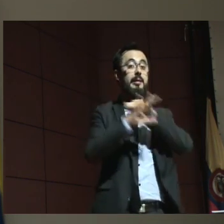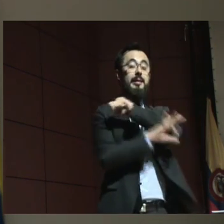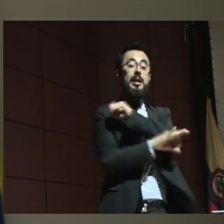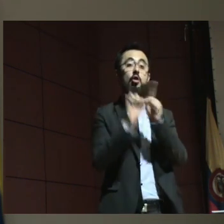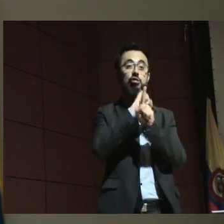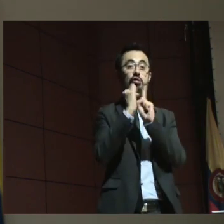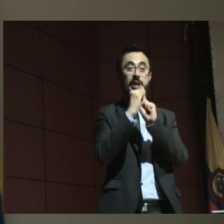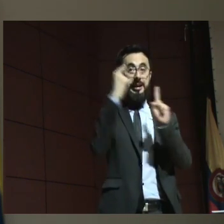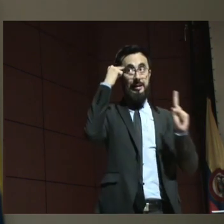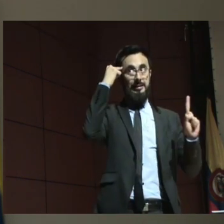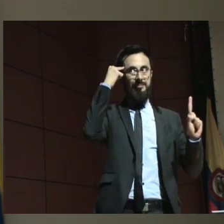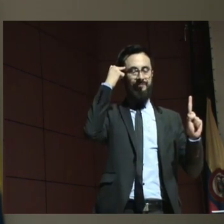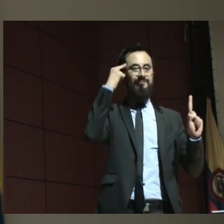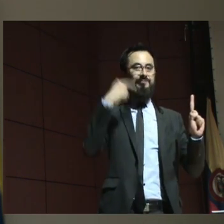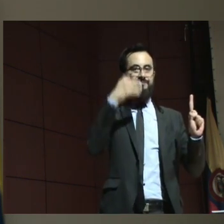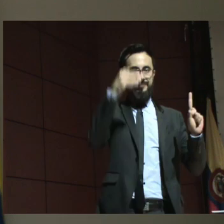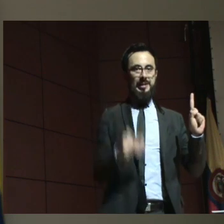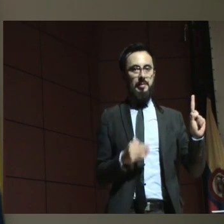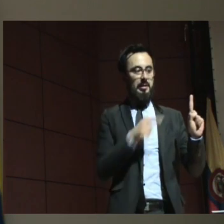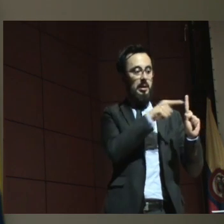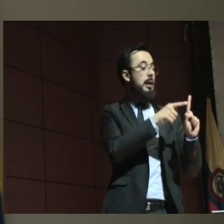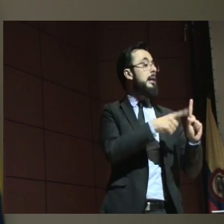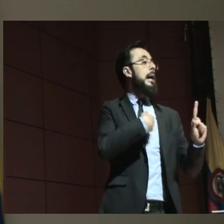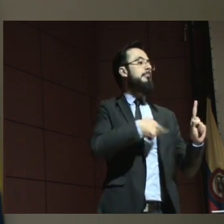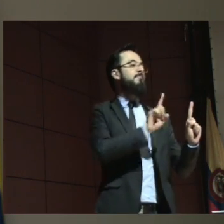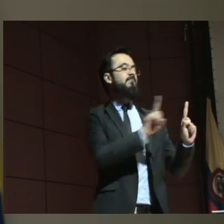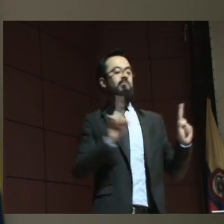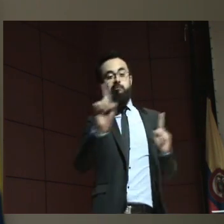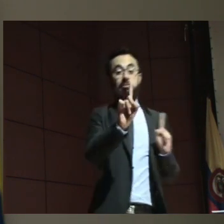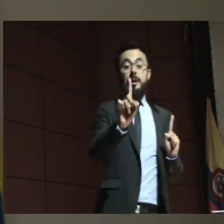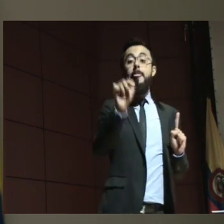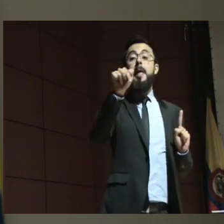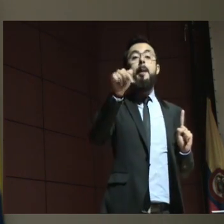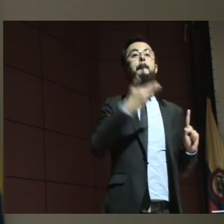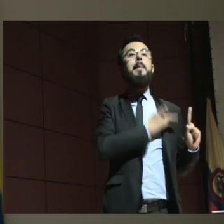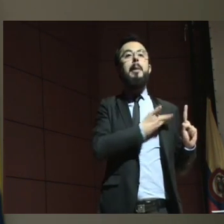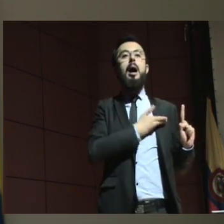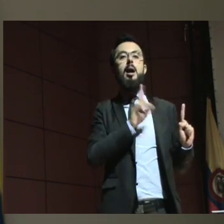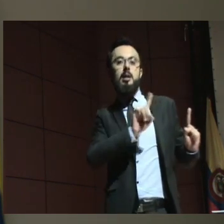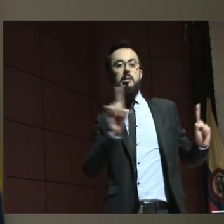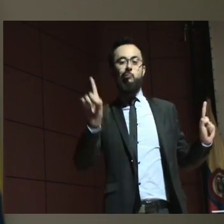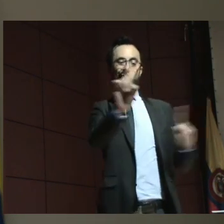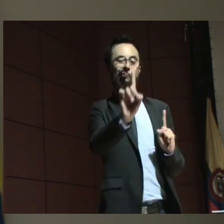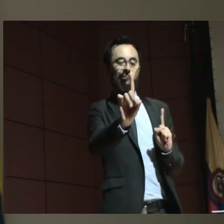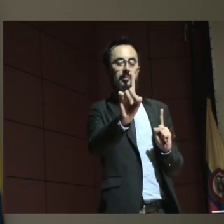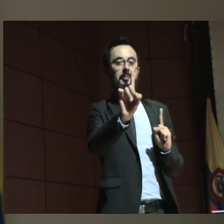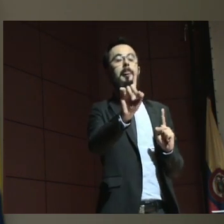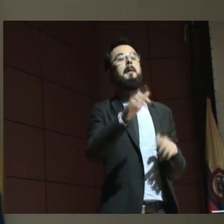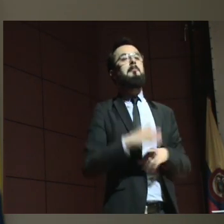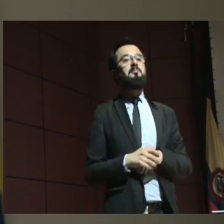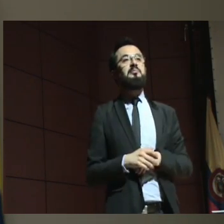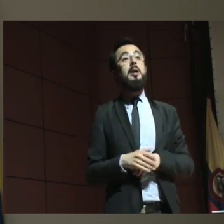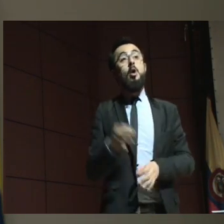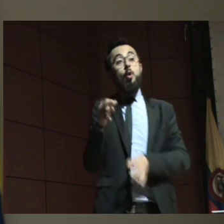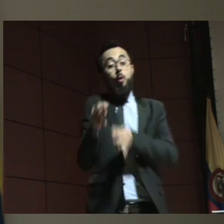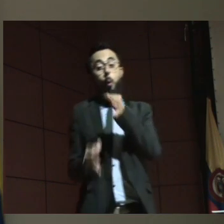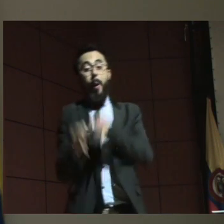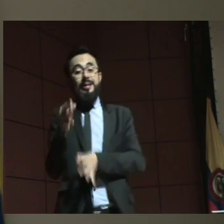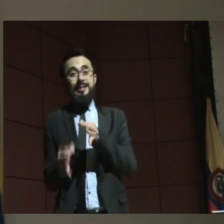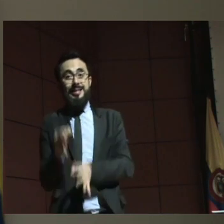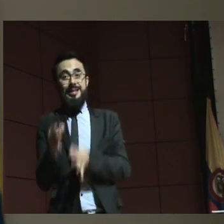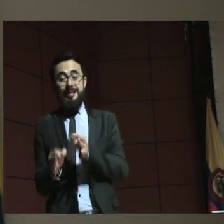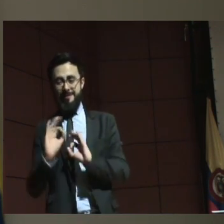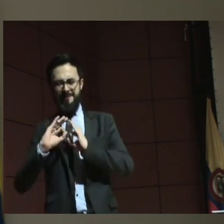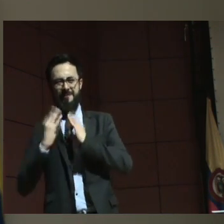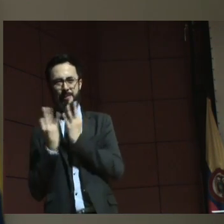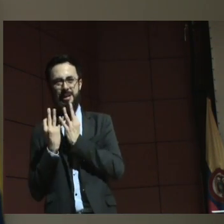fue nombrada como su curadora su madre. Y luego el juez de familia decide cambiar